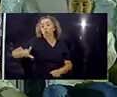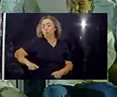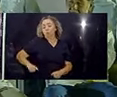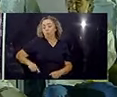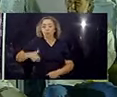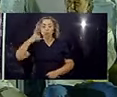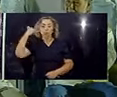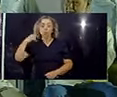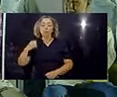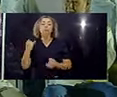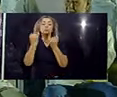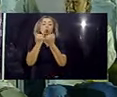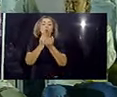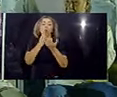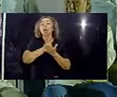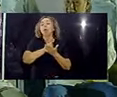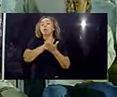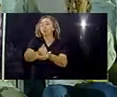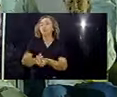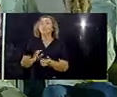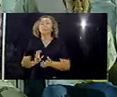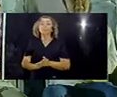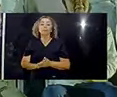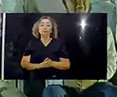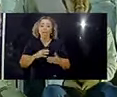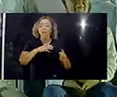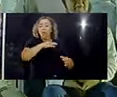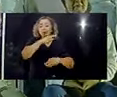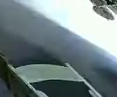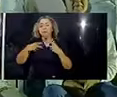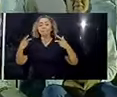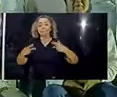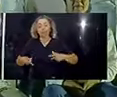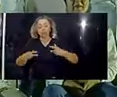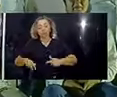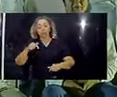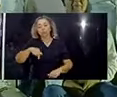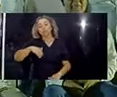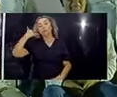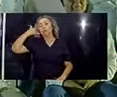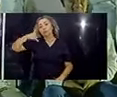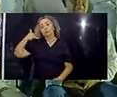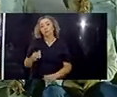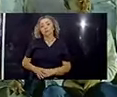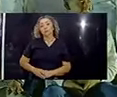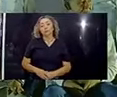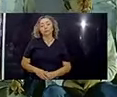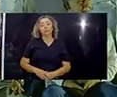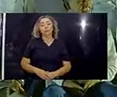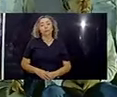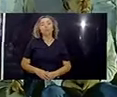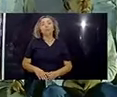le vamos a ayudar a atender las necesidades de Yucatán por eso hoy